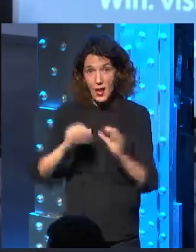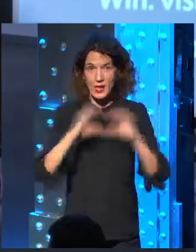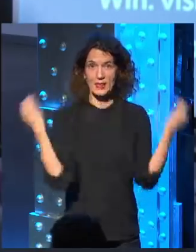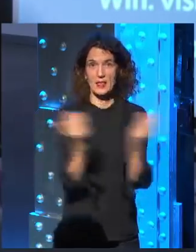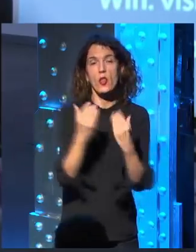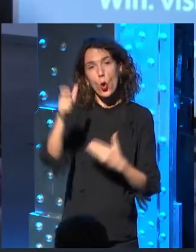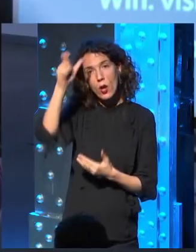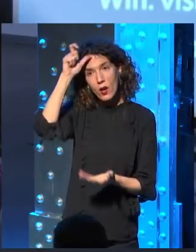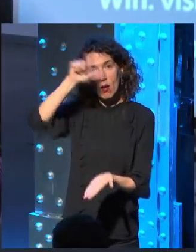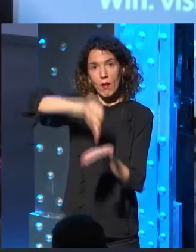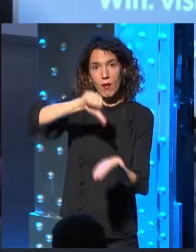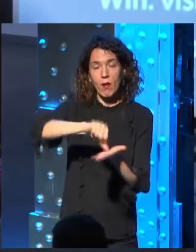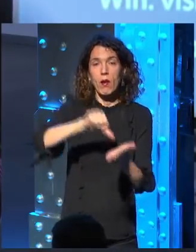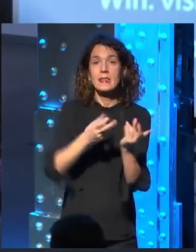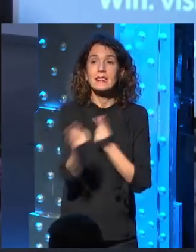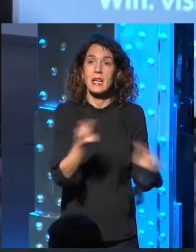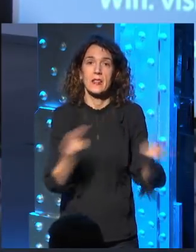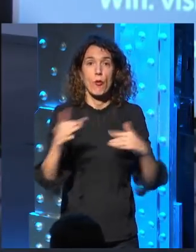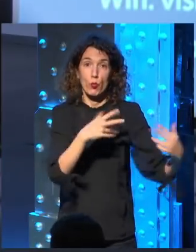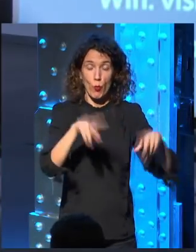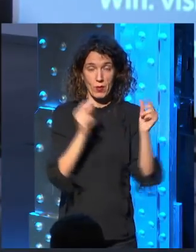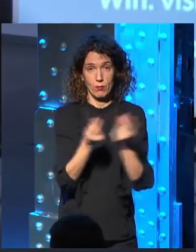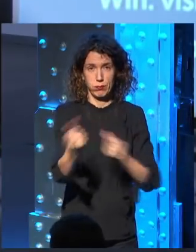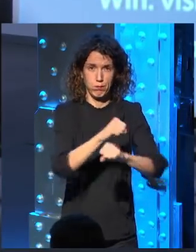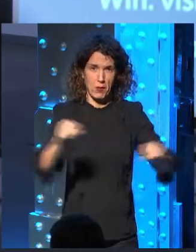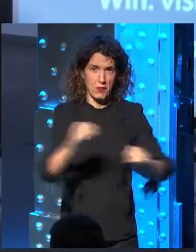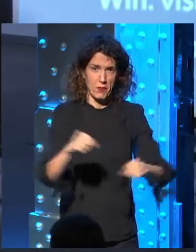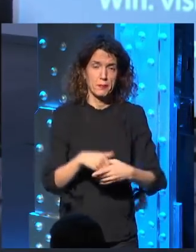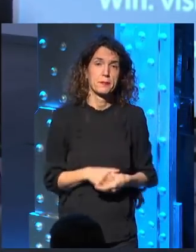en Estambul a la salida de un partido de fútbol.